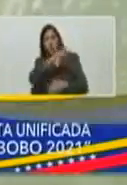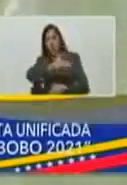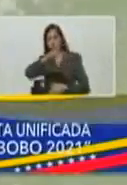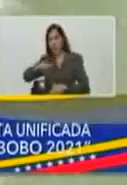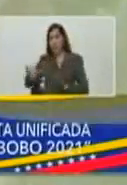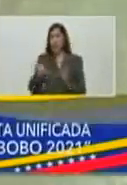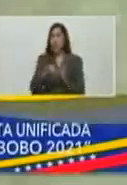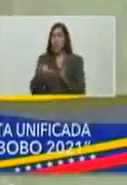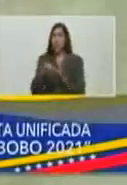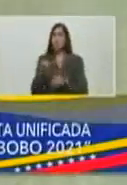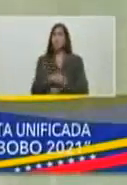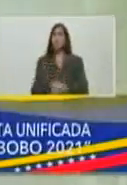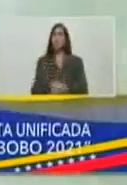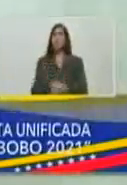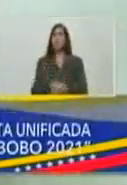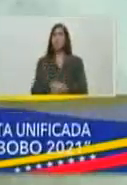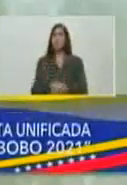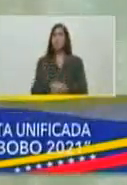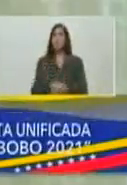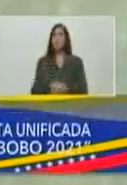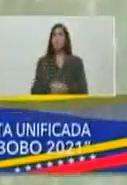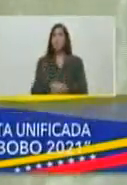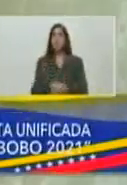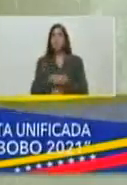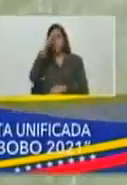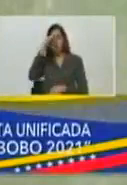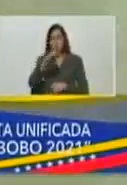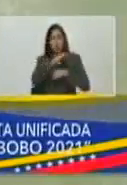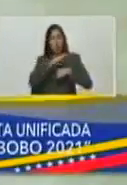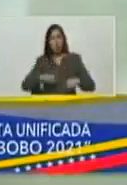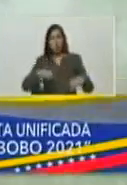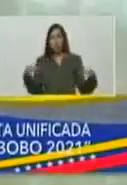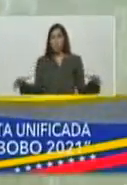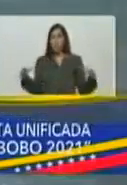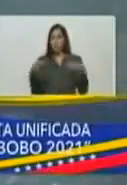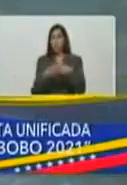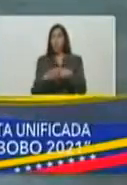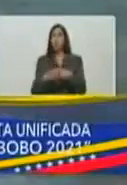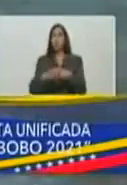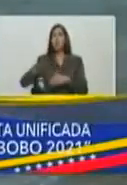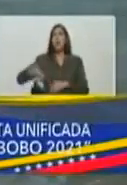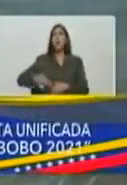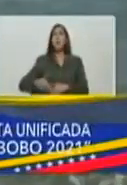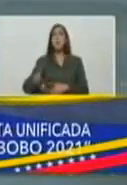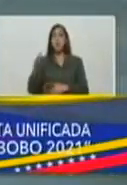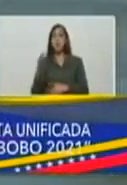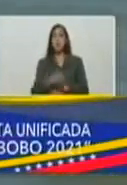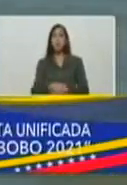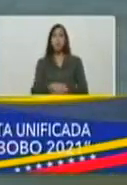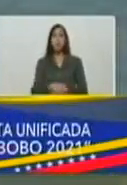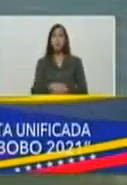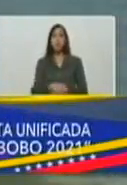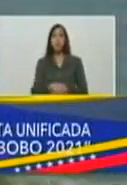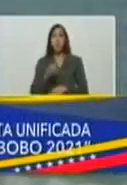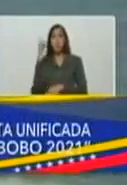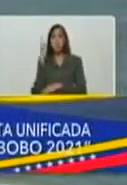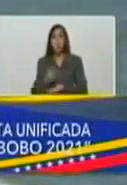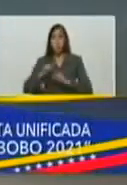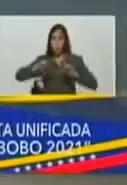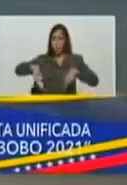pero intervinieron ahí también Fuerza Armada con los cuerpos de combatientes de pescadores. Entonces, bajo su lineamiento de